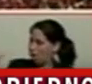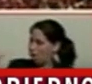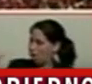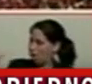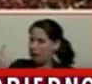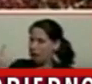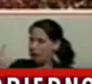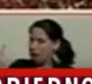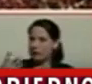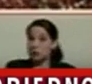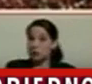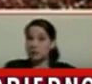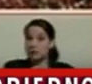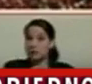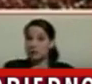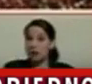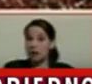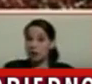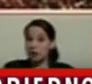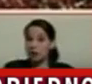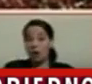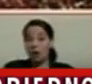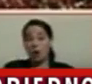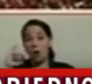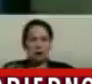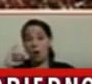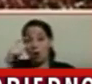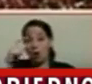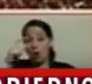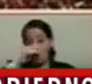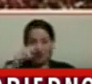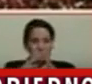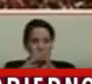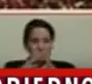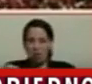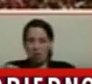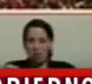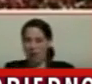Jorge. Tú sabes para qué, Jorge. Y yo sé por qué le digo a Jorge.